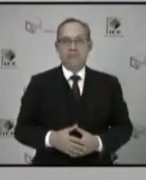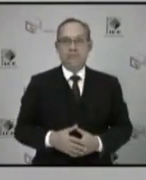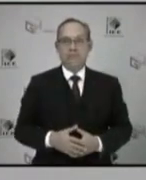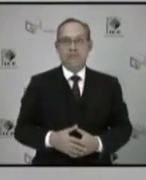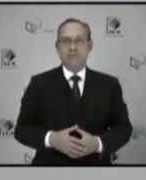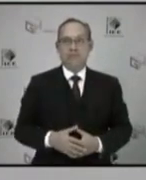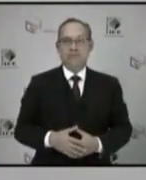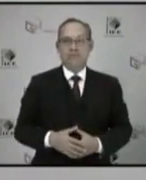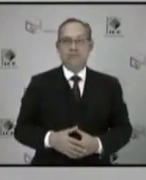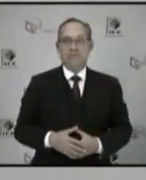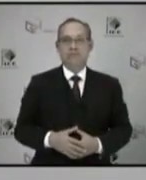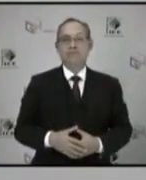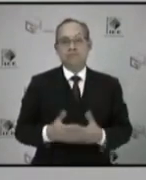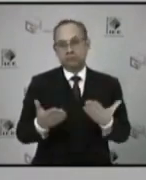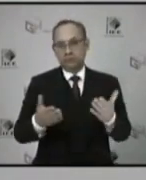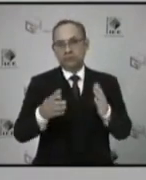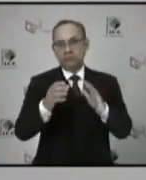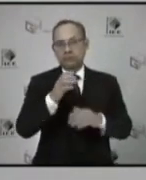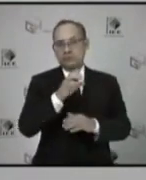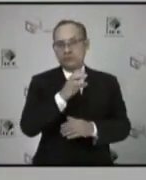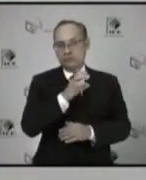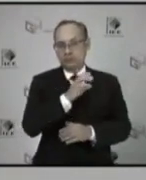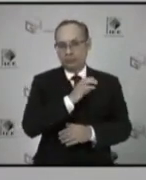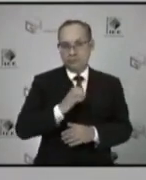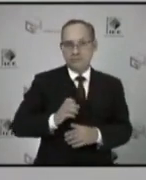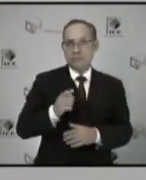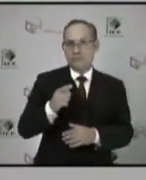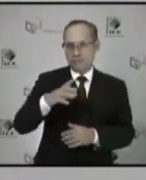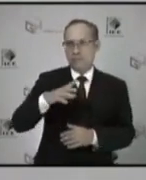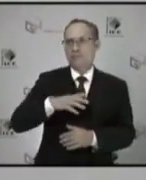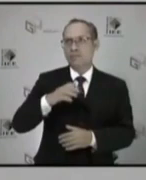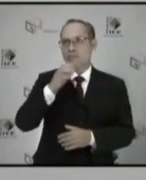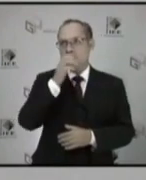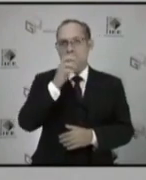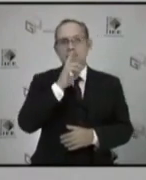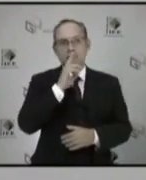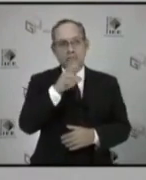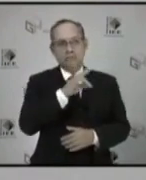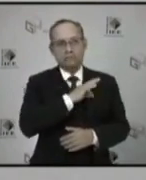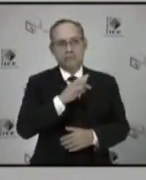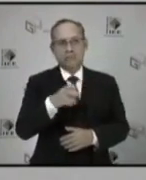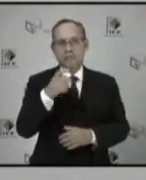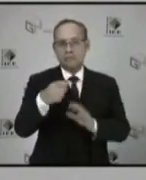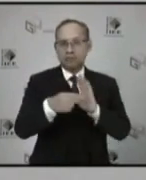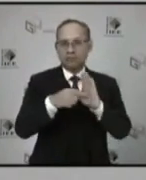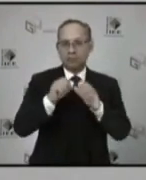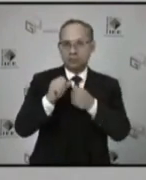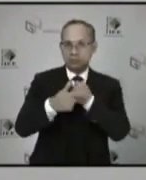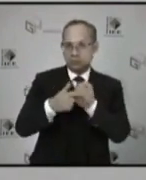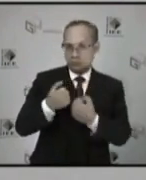de contrarréplica. Todavía les queda algún tiempo, a unos más que a otros. ¿Quieren tomar la palabra?